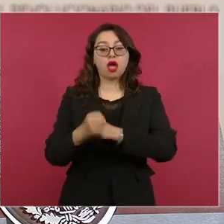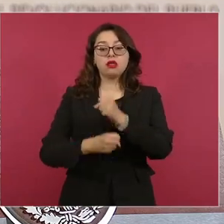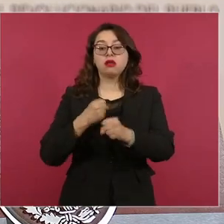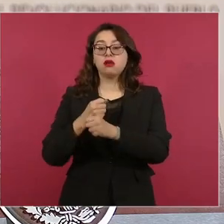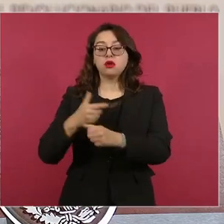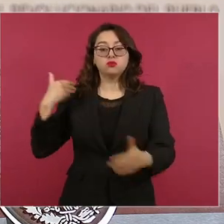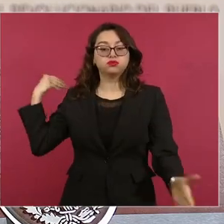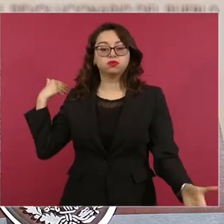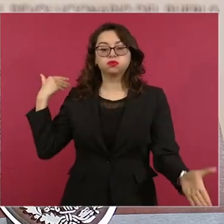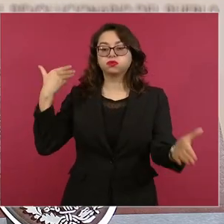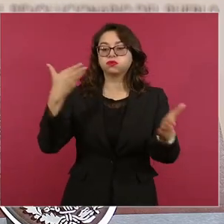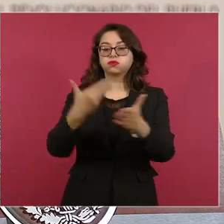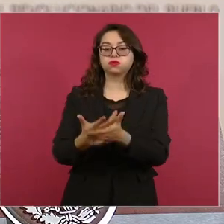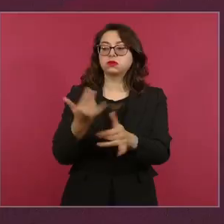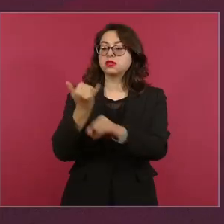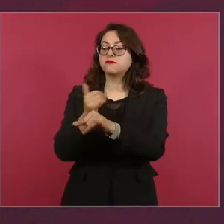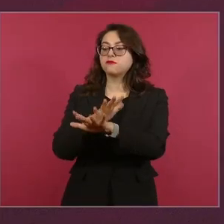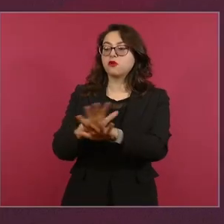mucho.